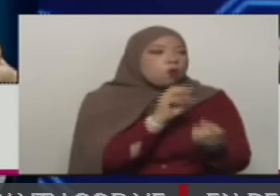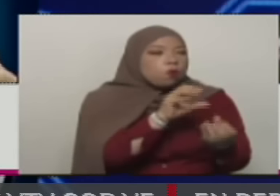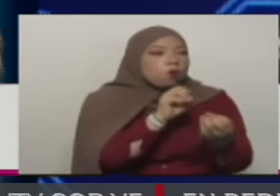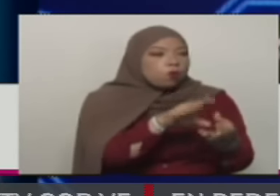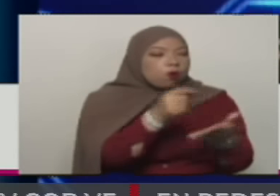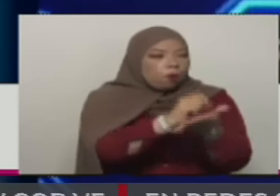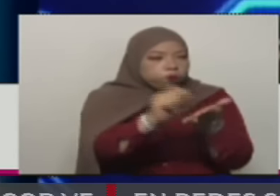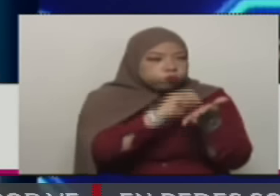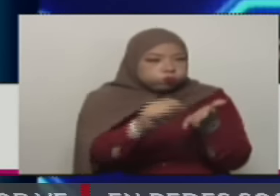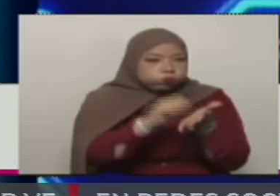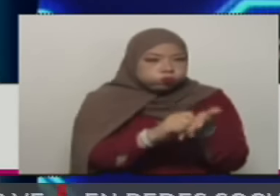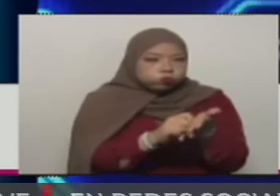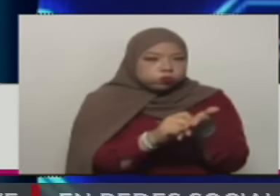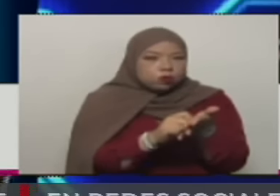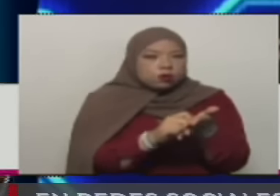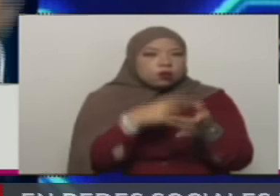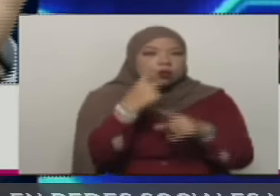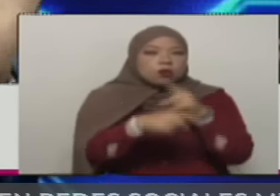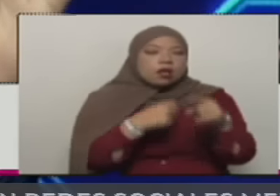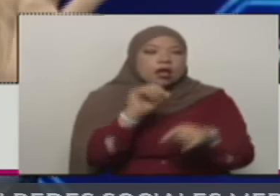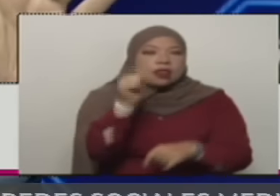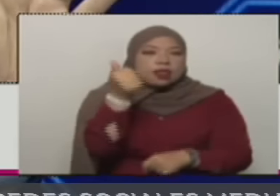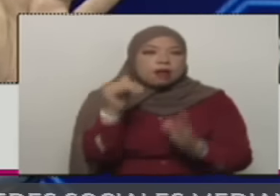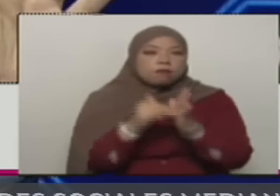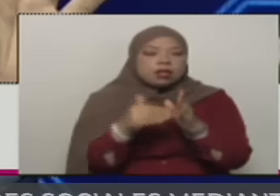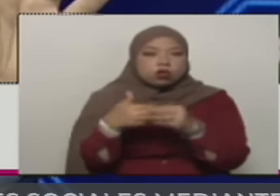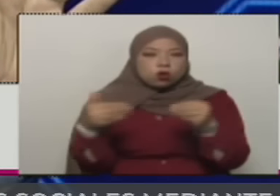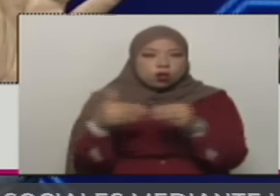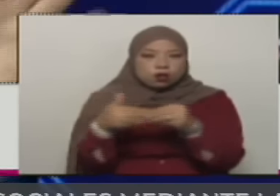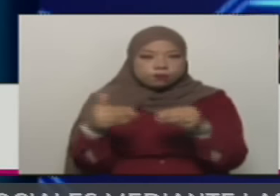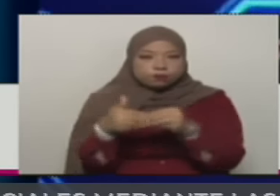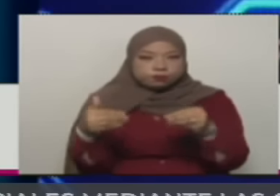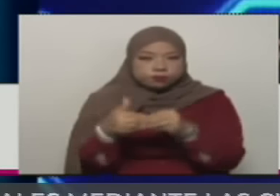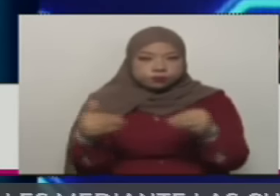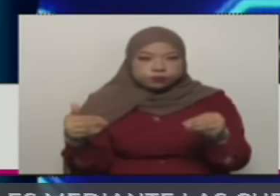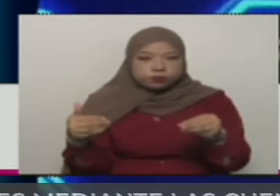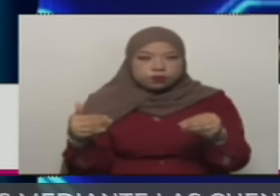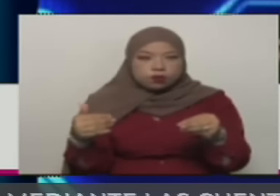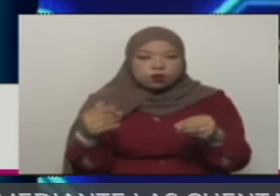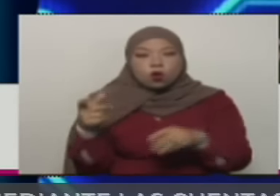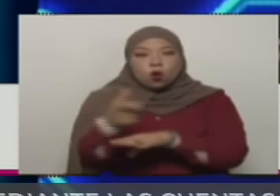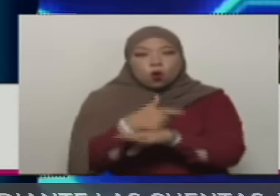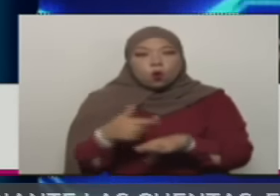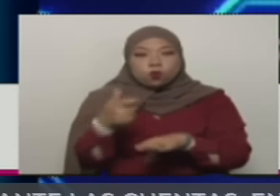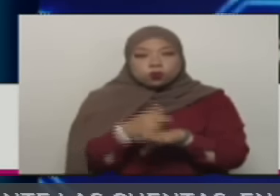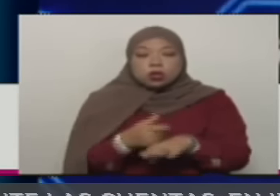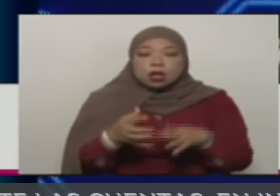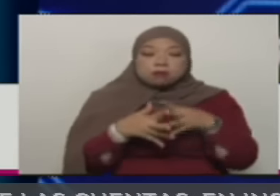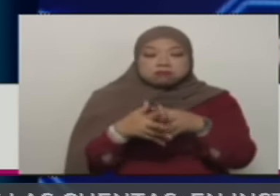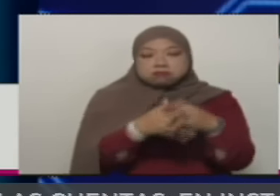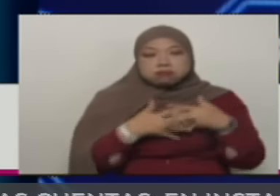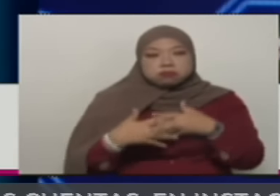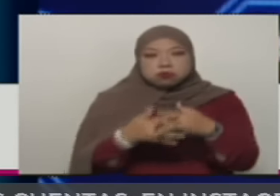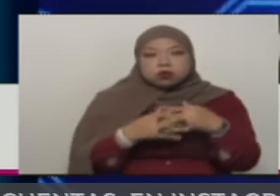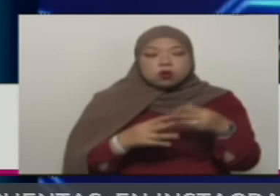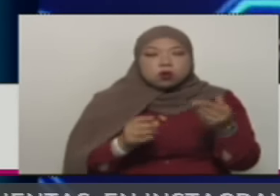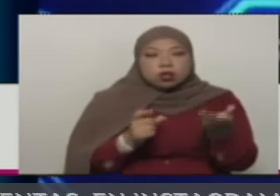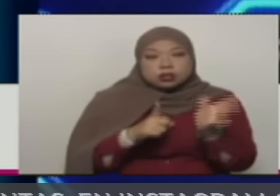escrito. Y cada Twitter cuesta $10,000. Y como este gobierno de Estados Unidos va en